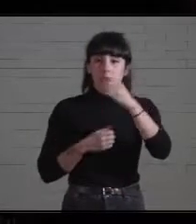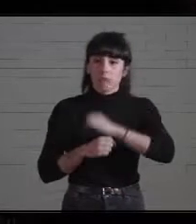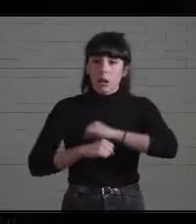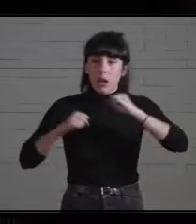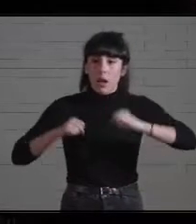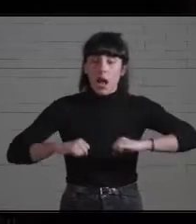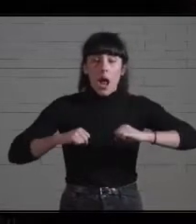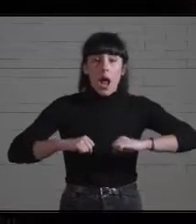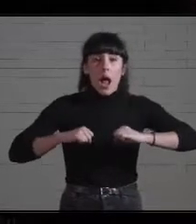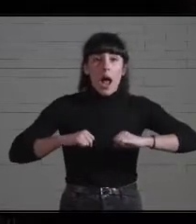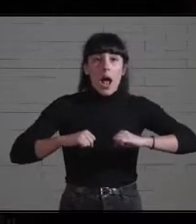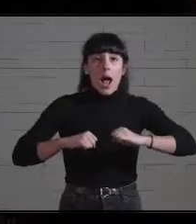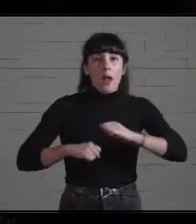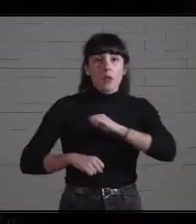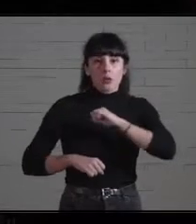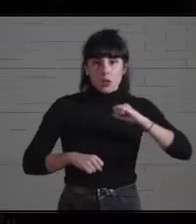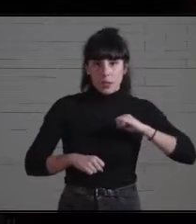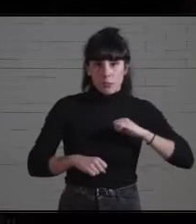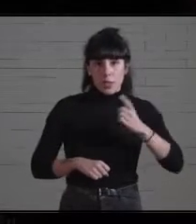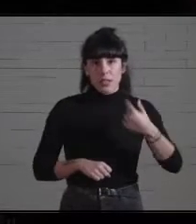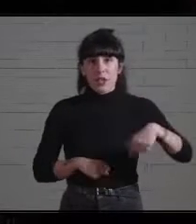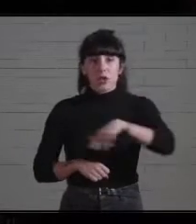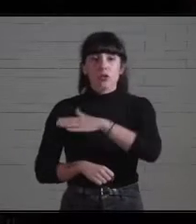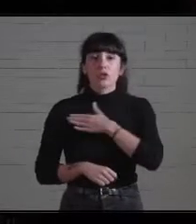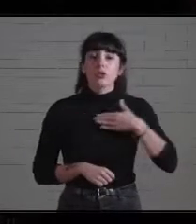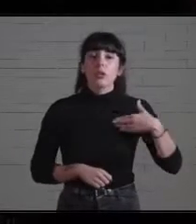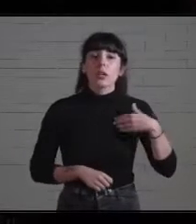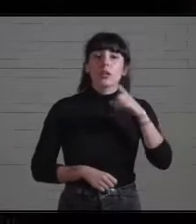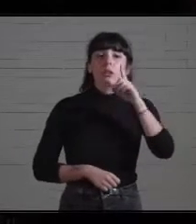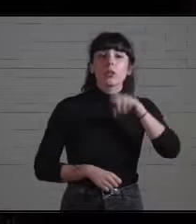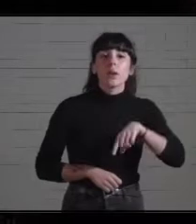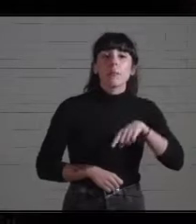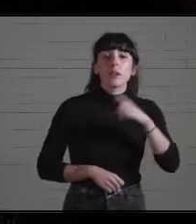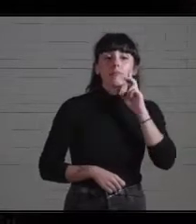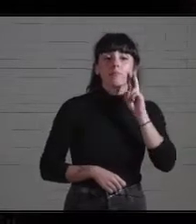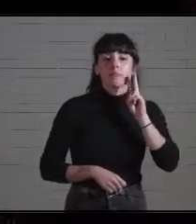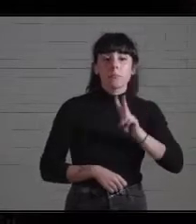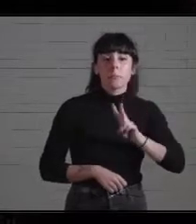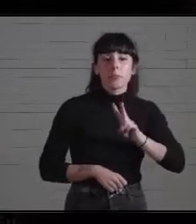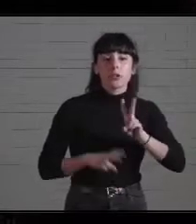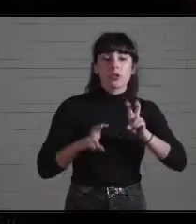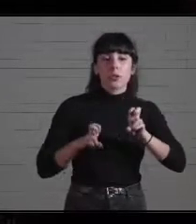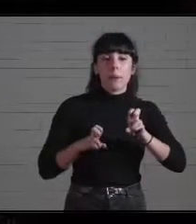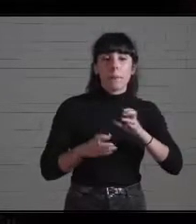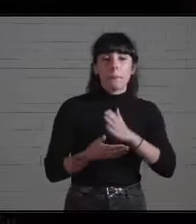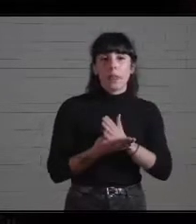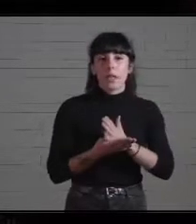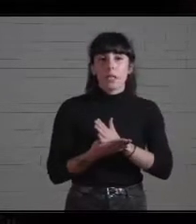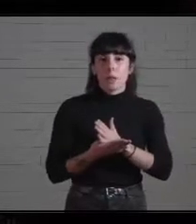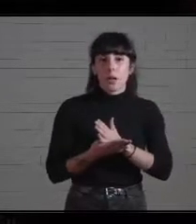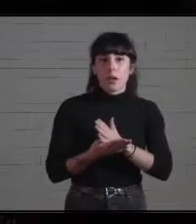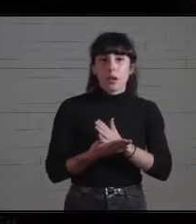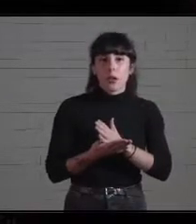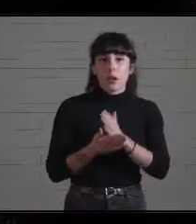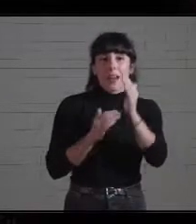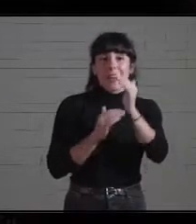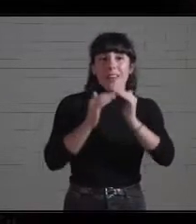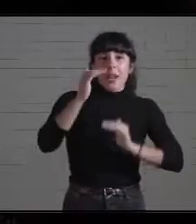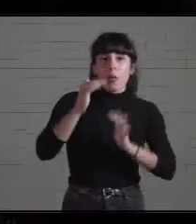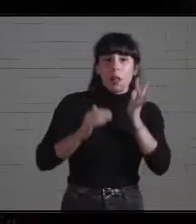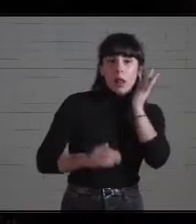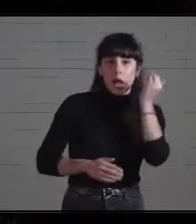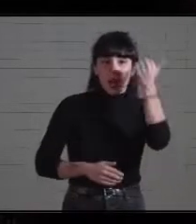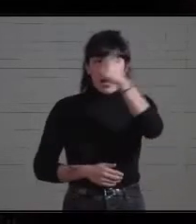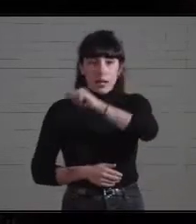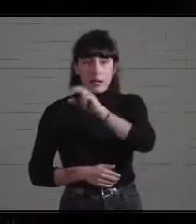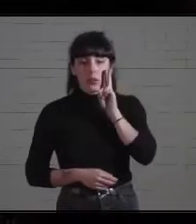Hemos querido también, ya que el punto de inflexión que genera más desigualdad de género es cuando llega